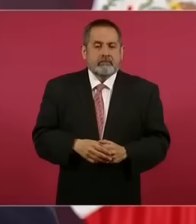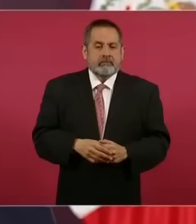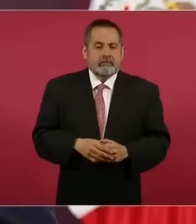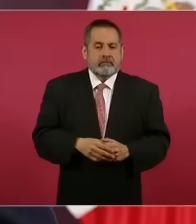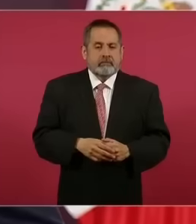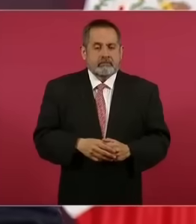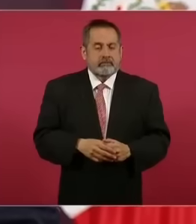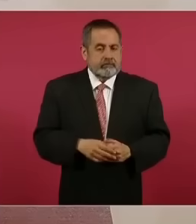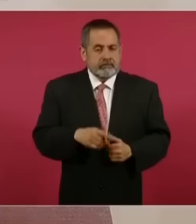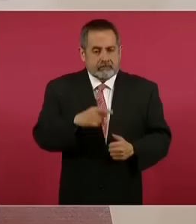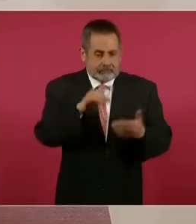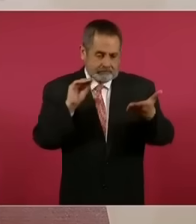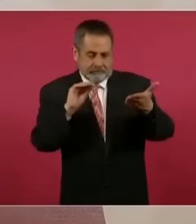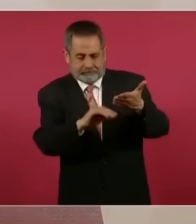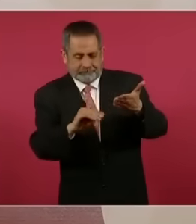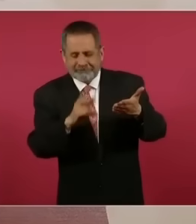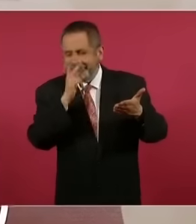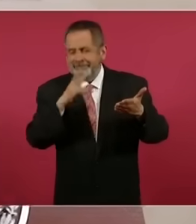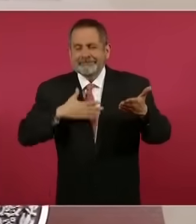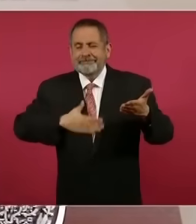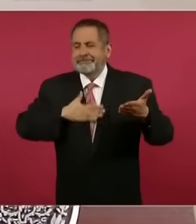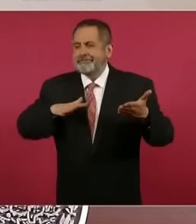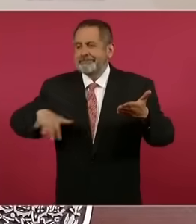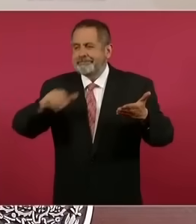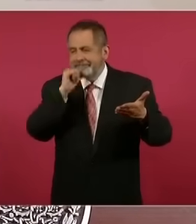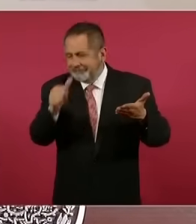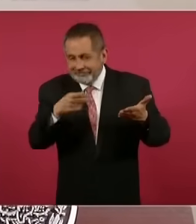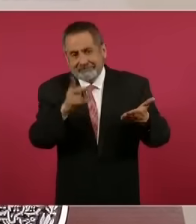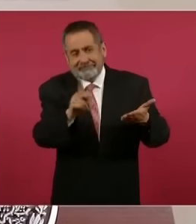no están los baños públicos, pues,